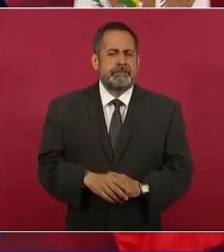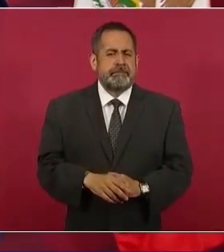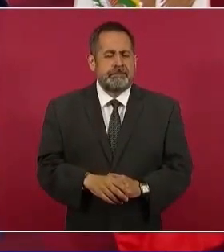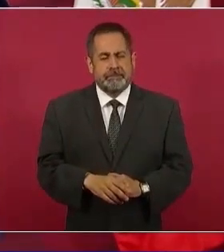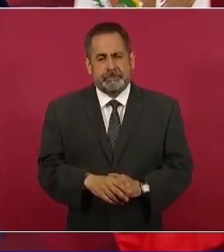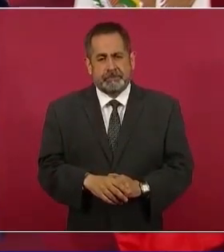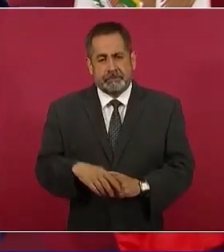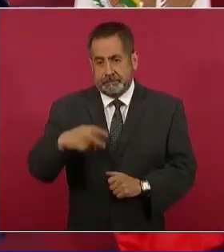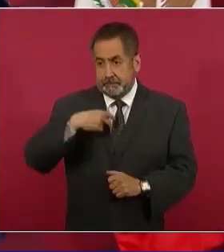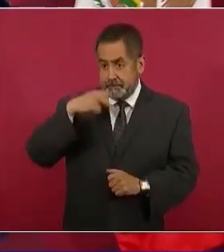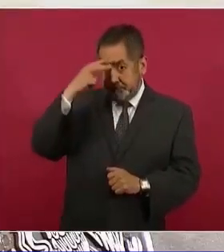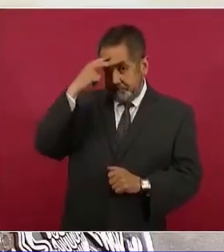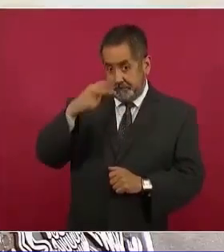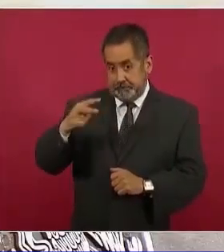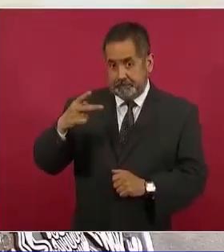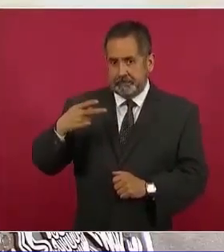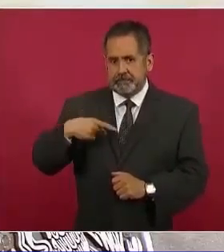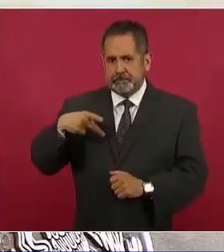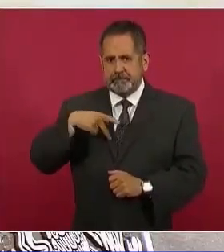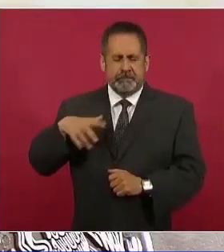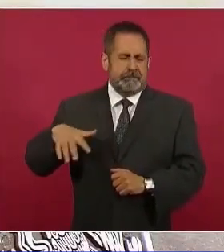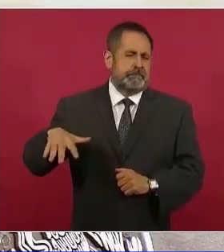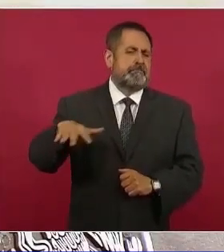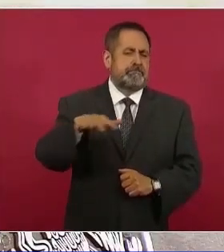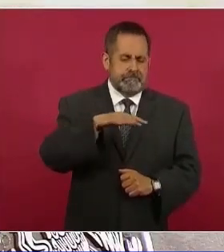porque en el caso de México la gente